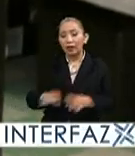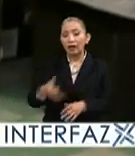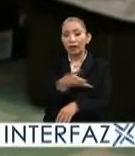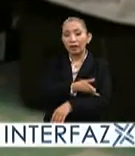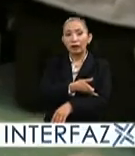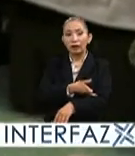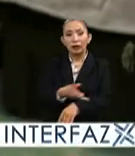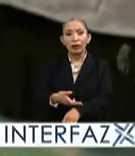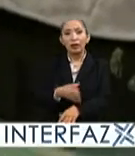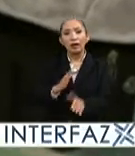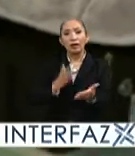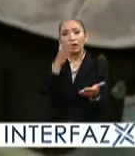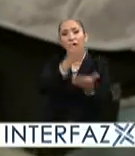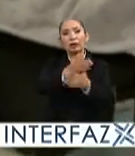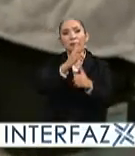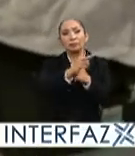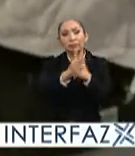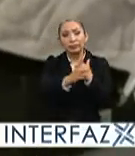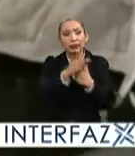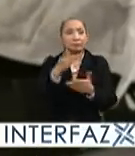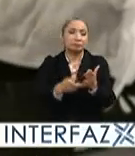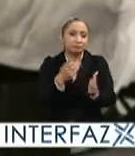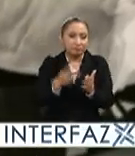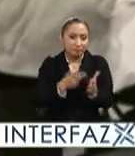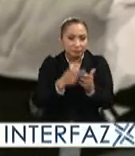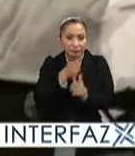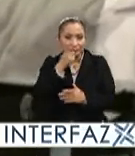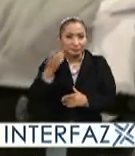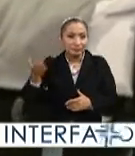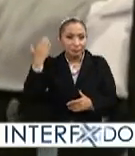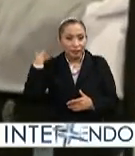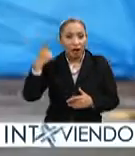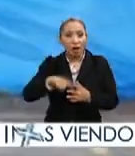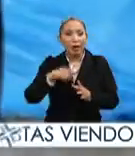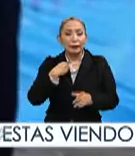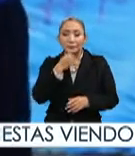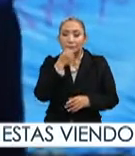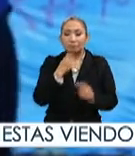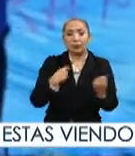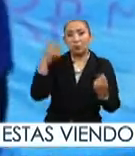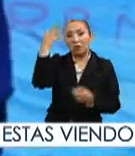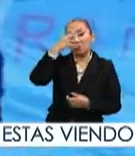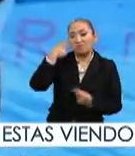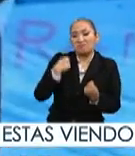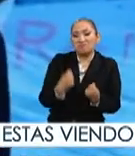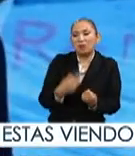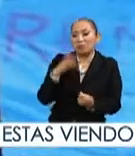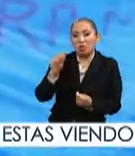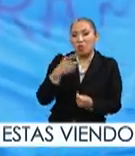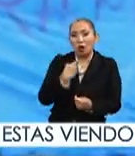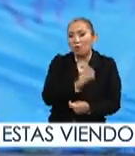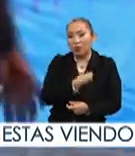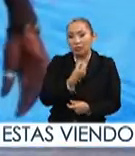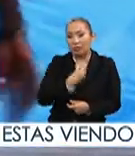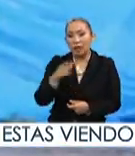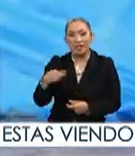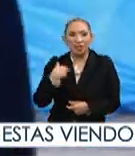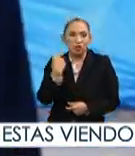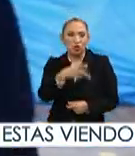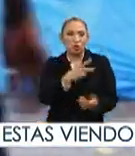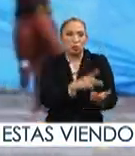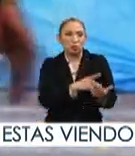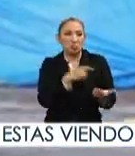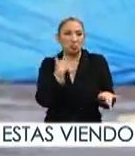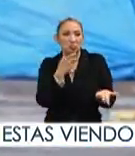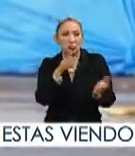familia, llegan a estos países que muchas veces, como lo acabamos de ver con la tolerancia cero de Donald Trump, políticas, por supuesto,